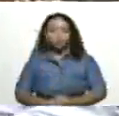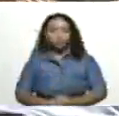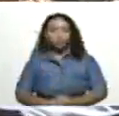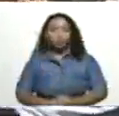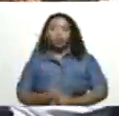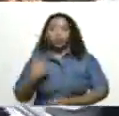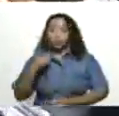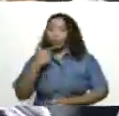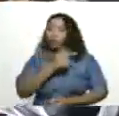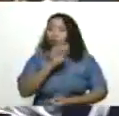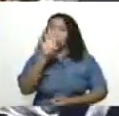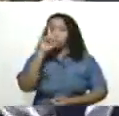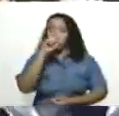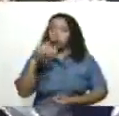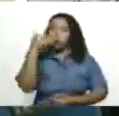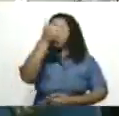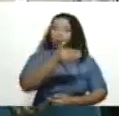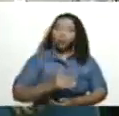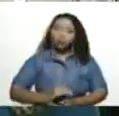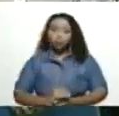decir